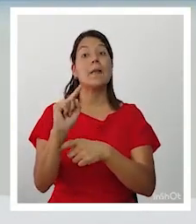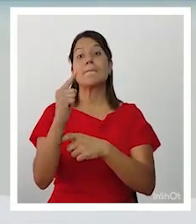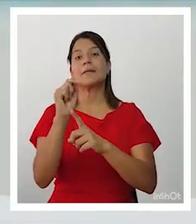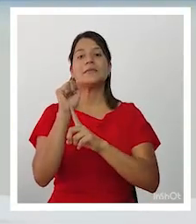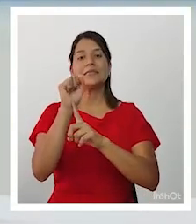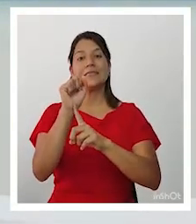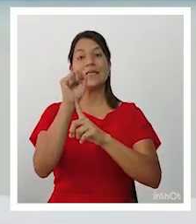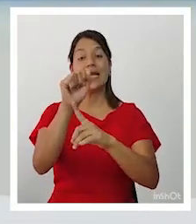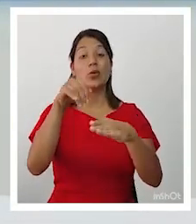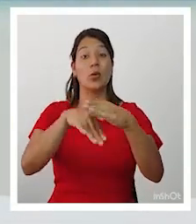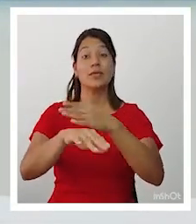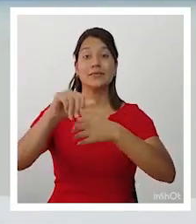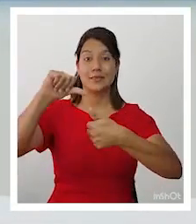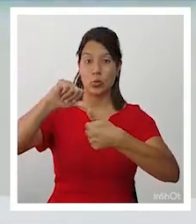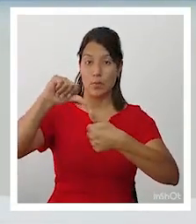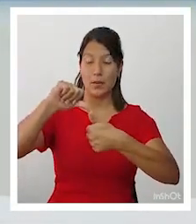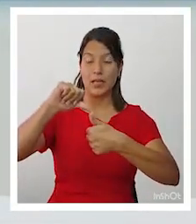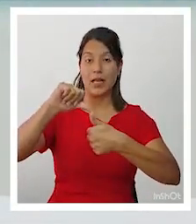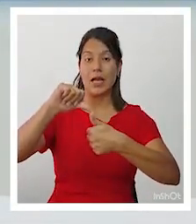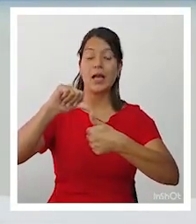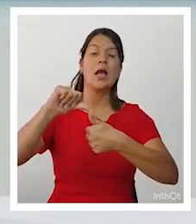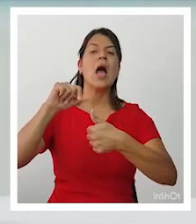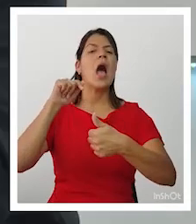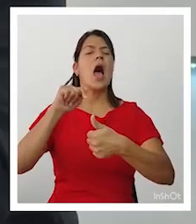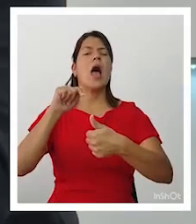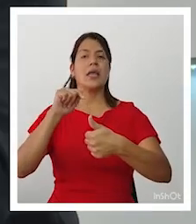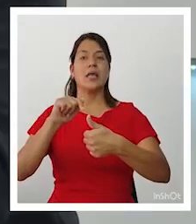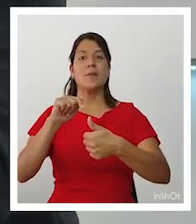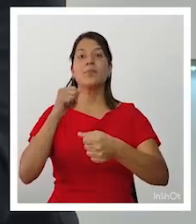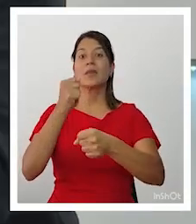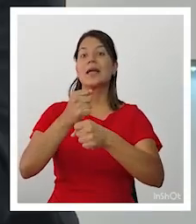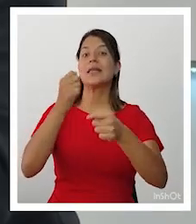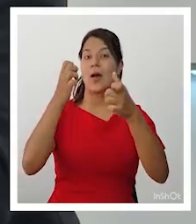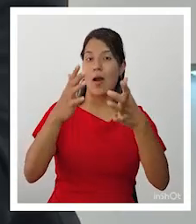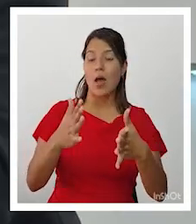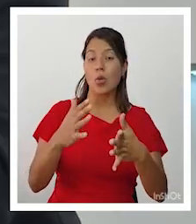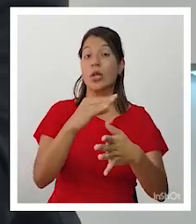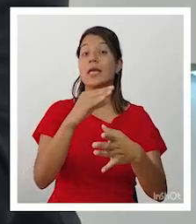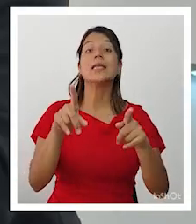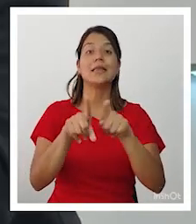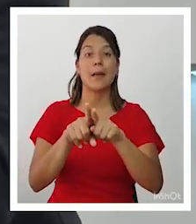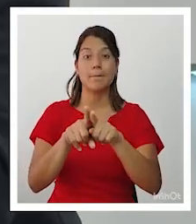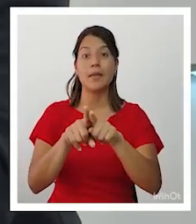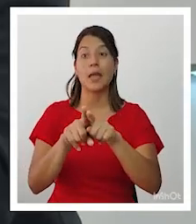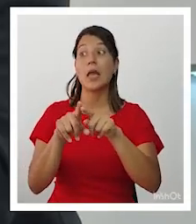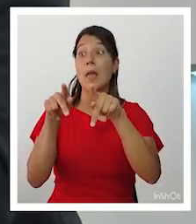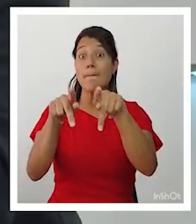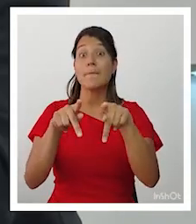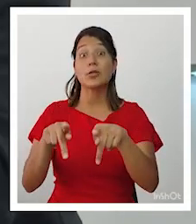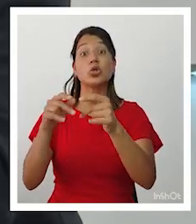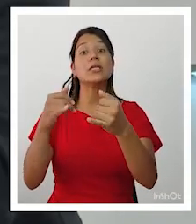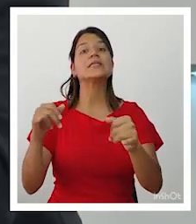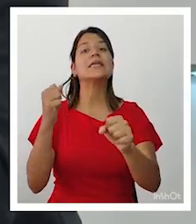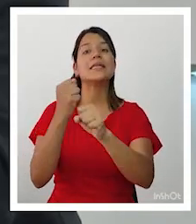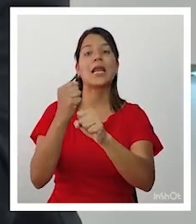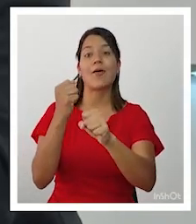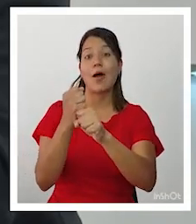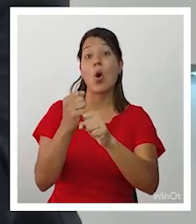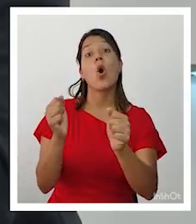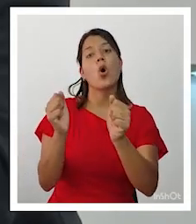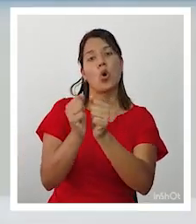nivel centroamericano, en donde somos trabajadores y también la población desempleada con alguna situación de